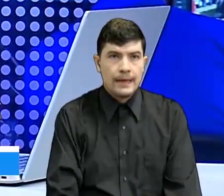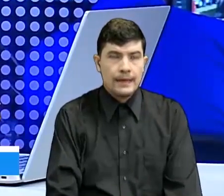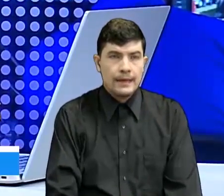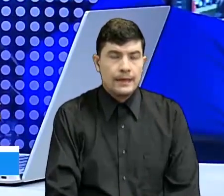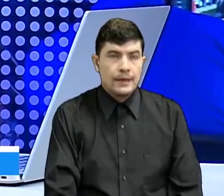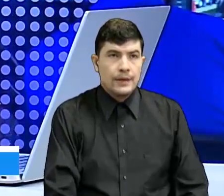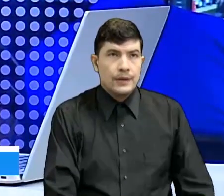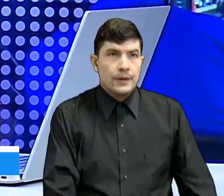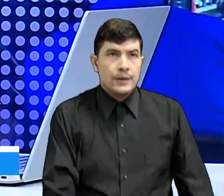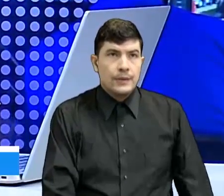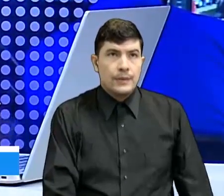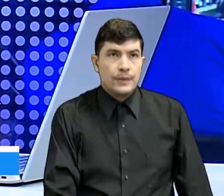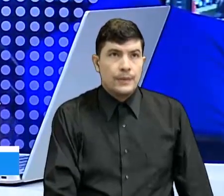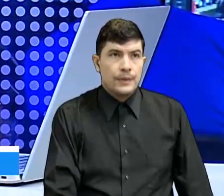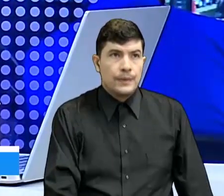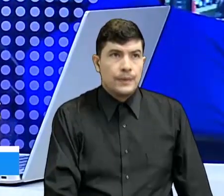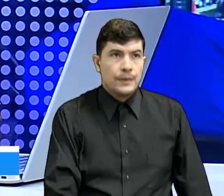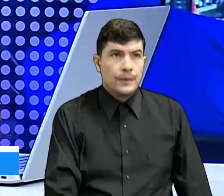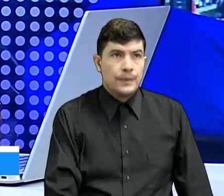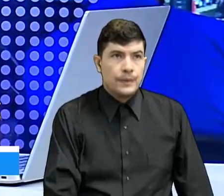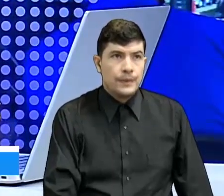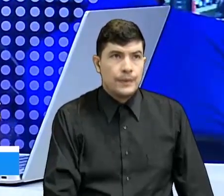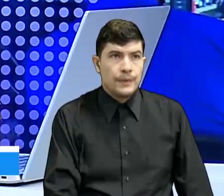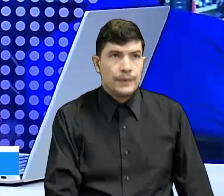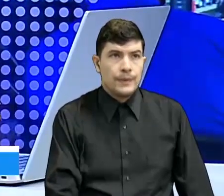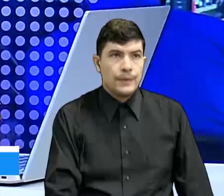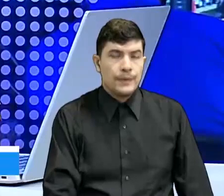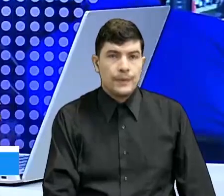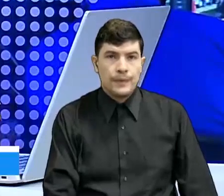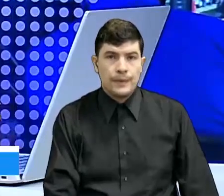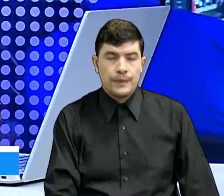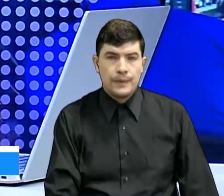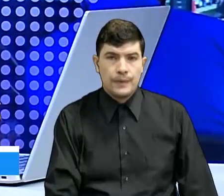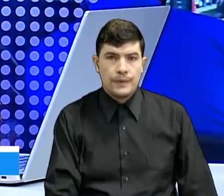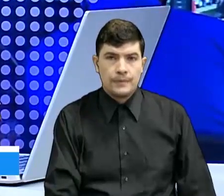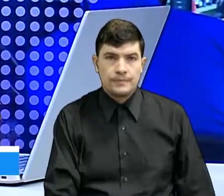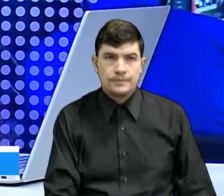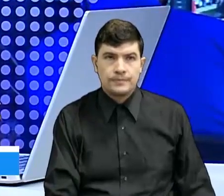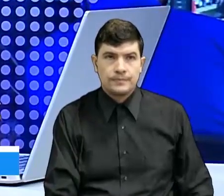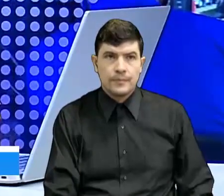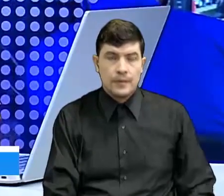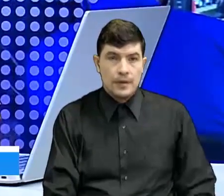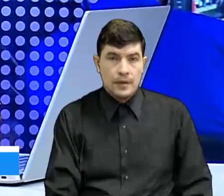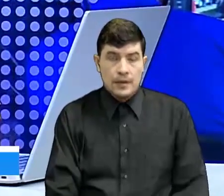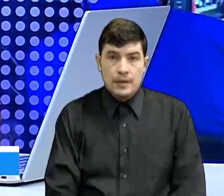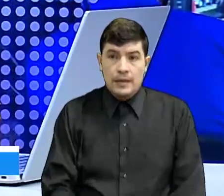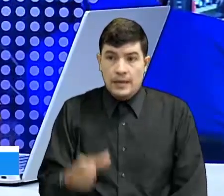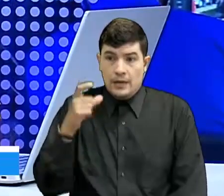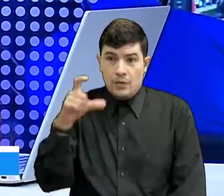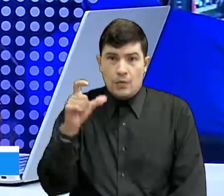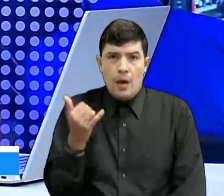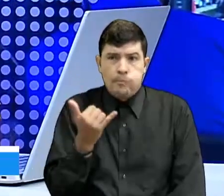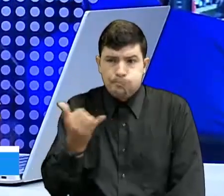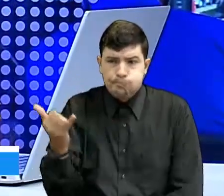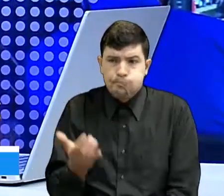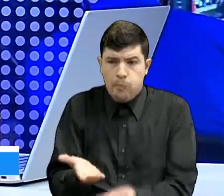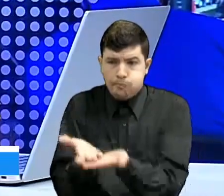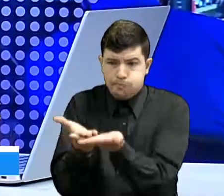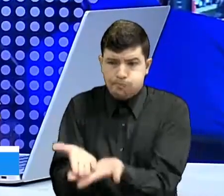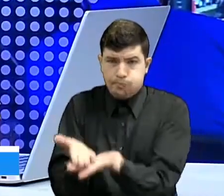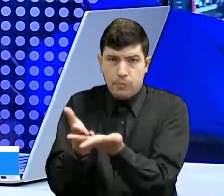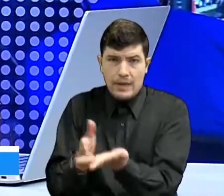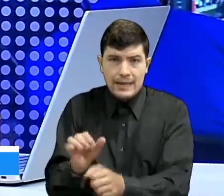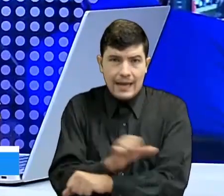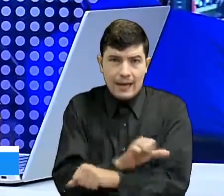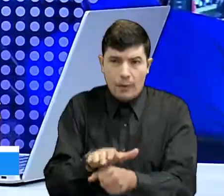Transportadores de carga pesada en Cúcuta no están de acuerdo con una báscula que controlará el peso de la carga. Según ellos, los más afectados son los